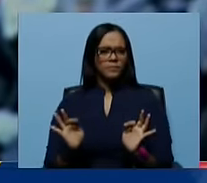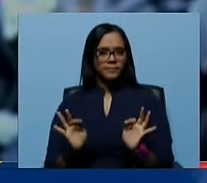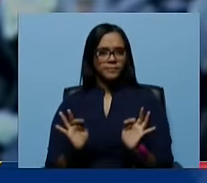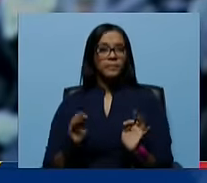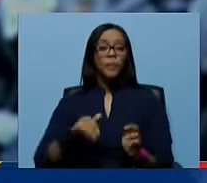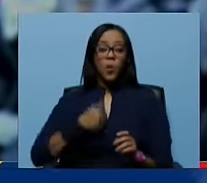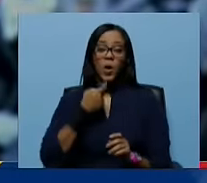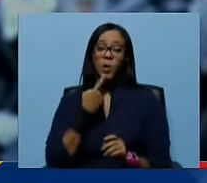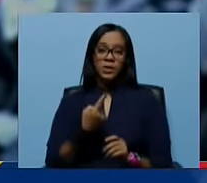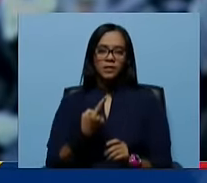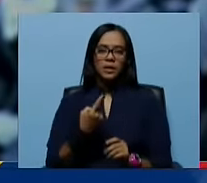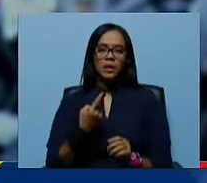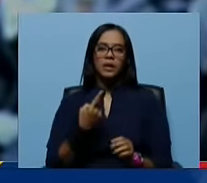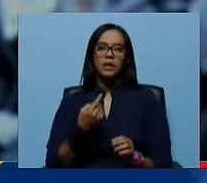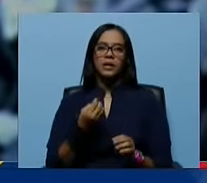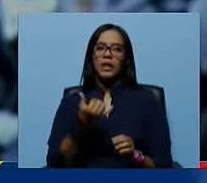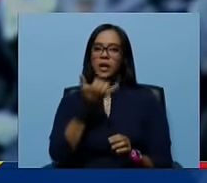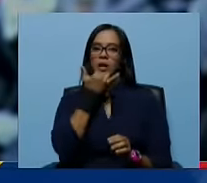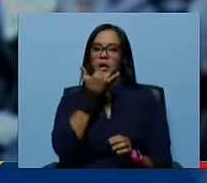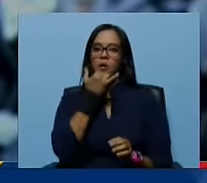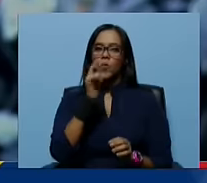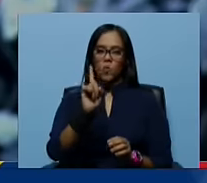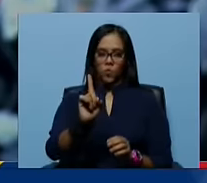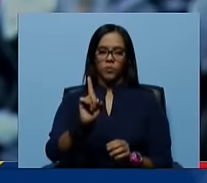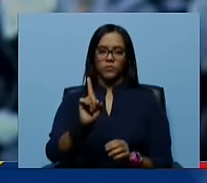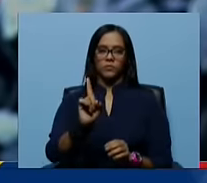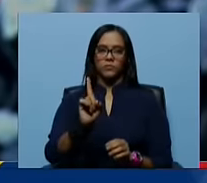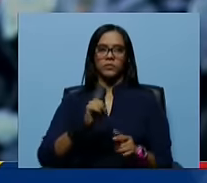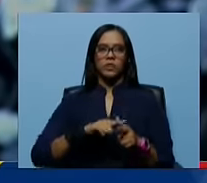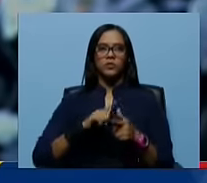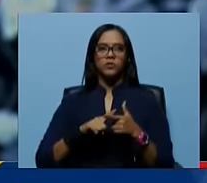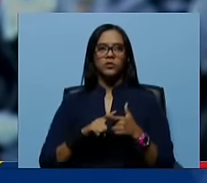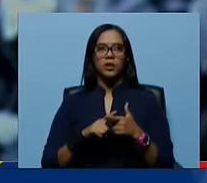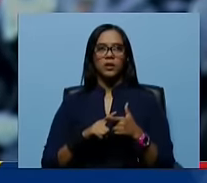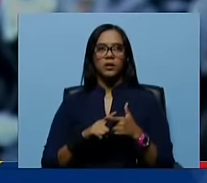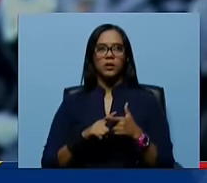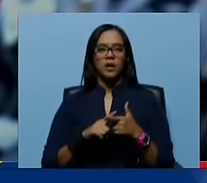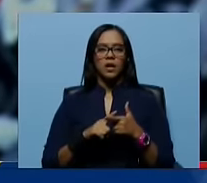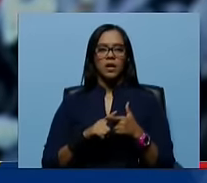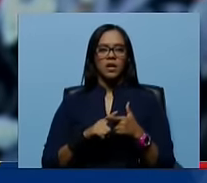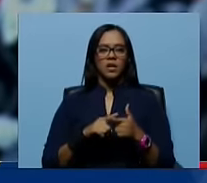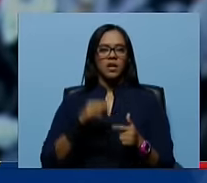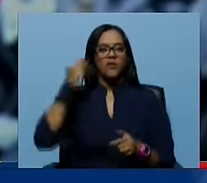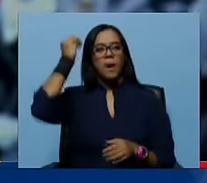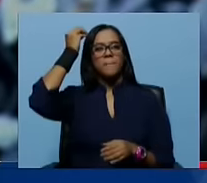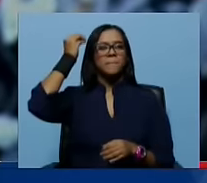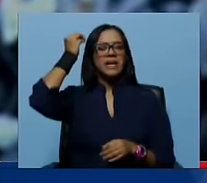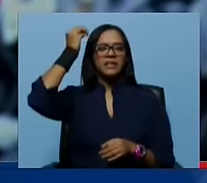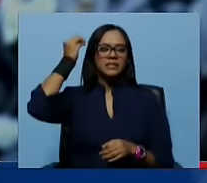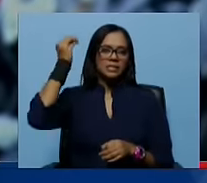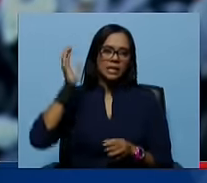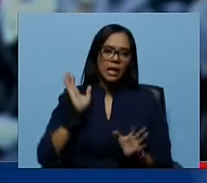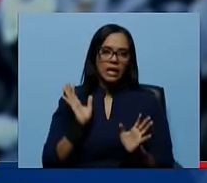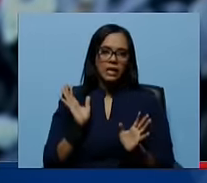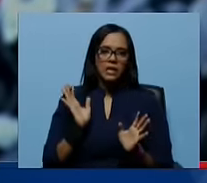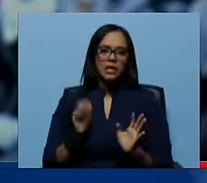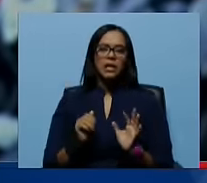Puedo decir que cometimos un error entonces, que fue subestimar el arranque de la